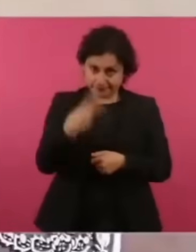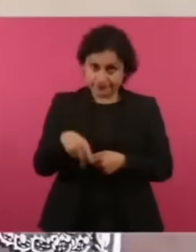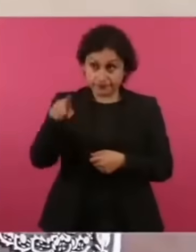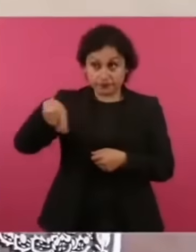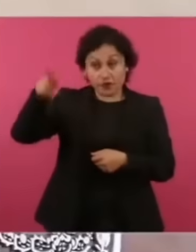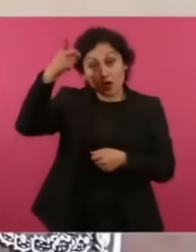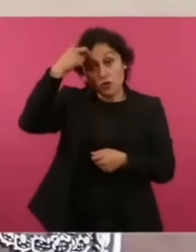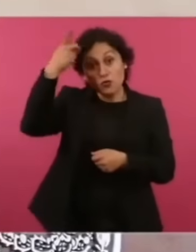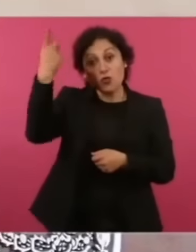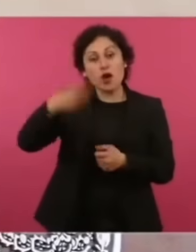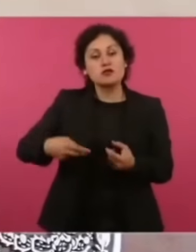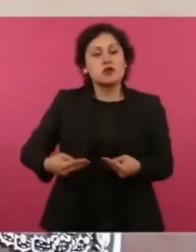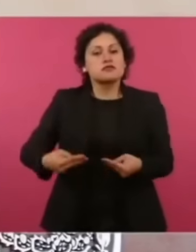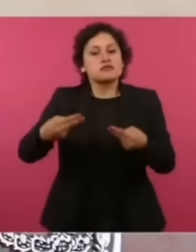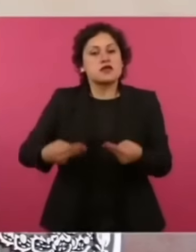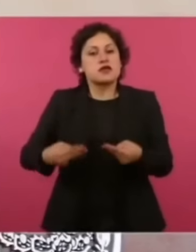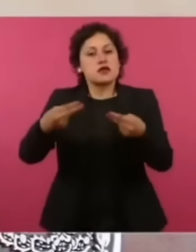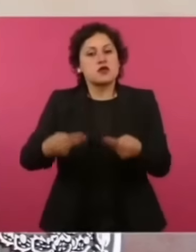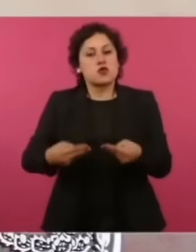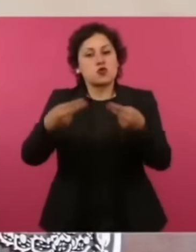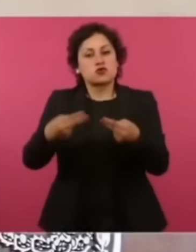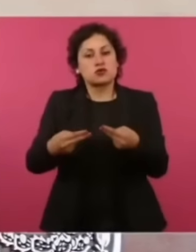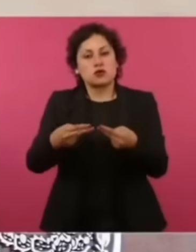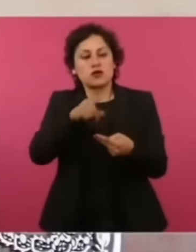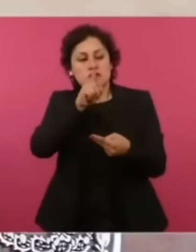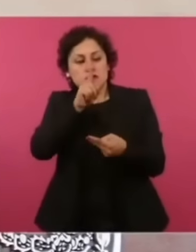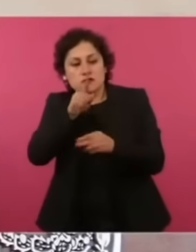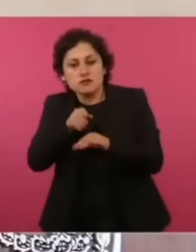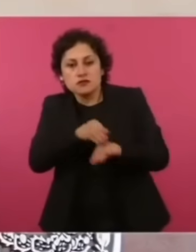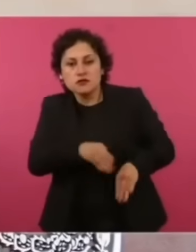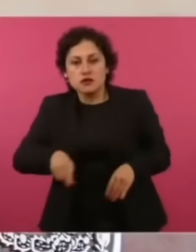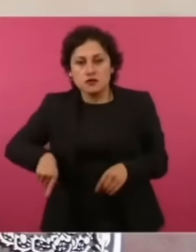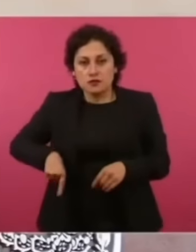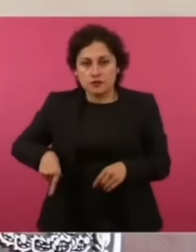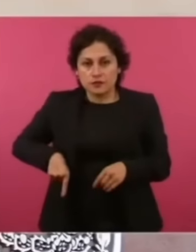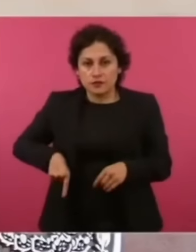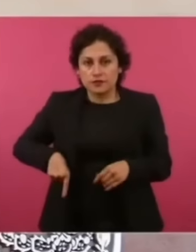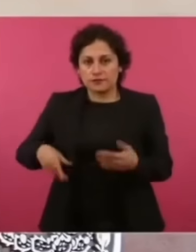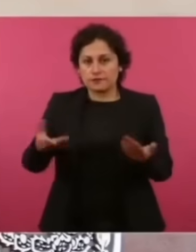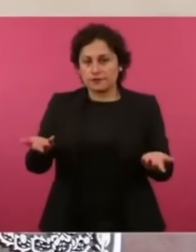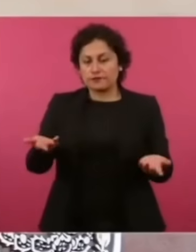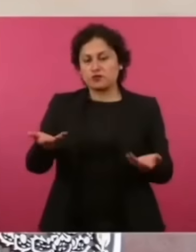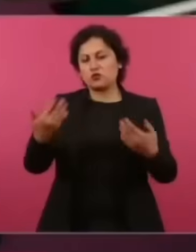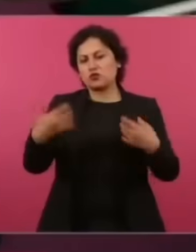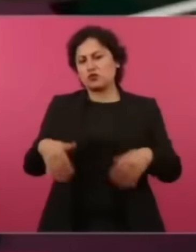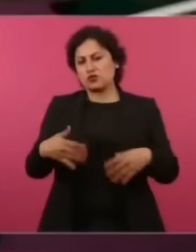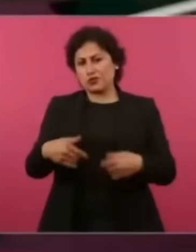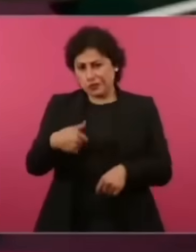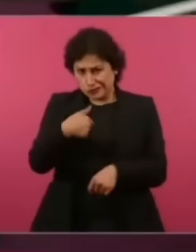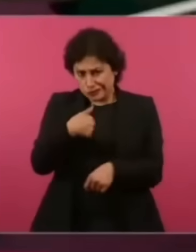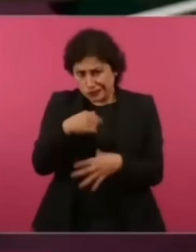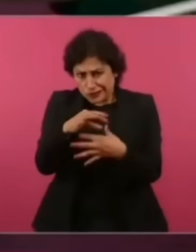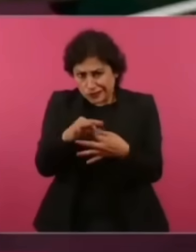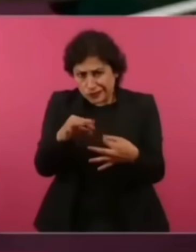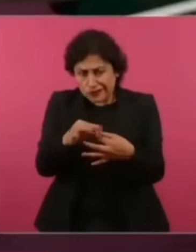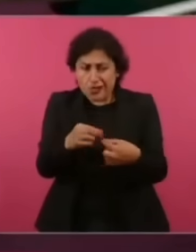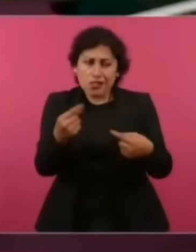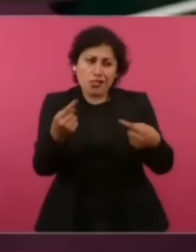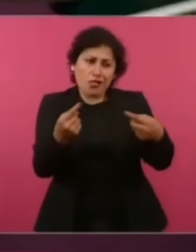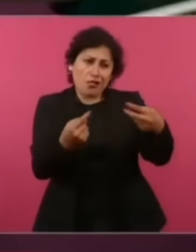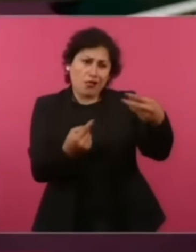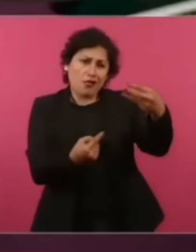dueños al amparo del poder público. Aquí me llevaría mucho